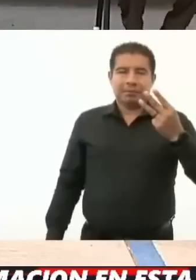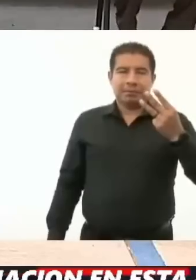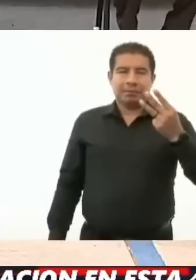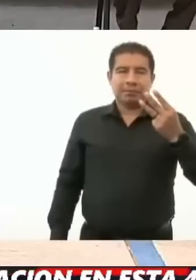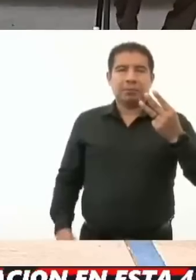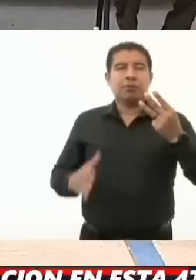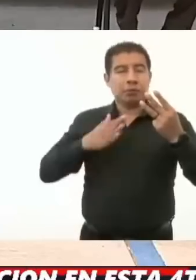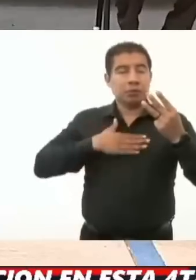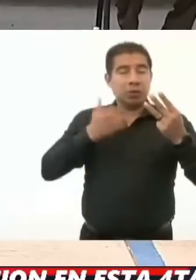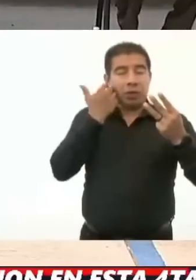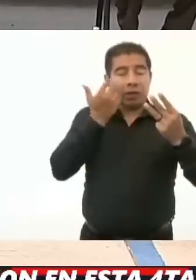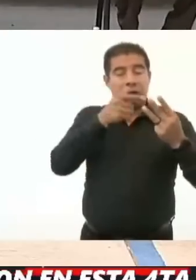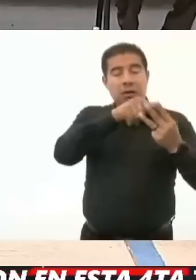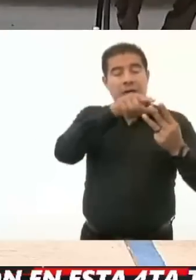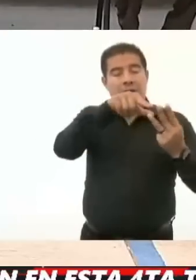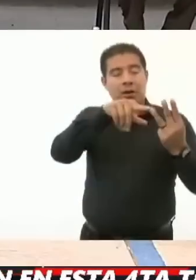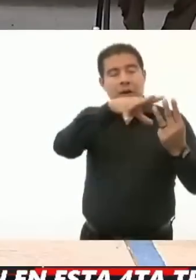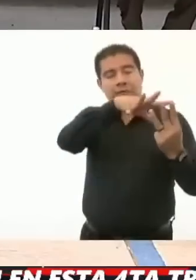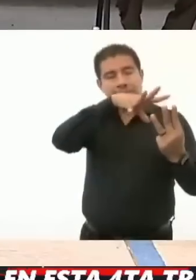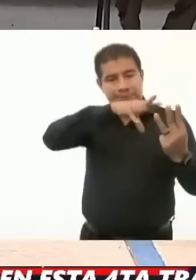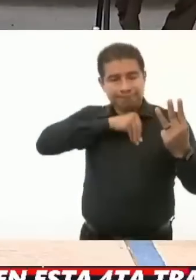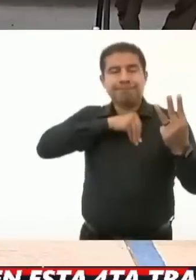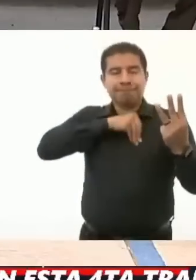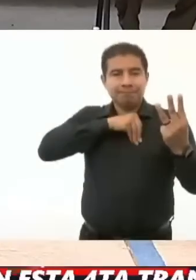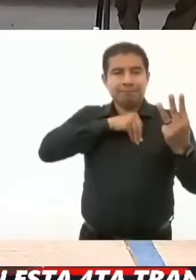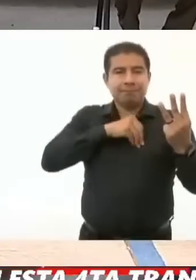Yo voy siguiendo ese ejemplo.